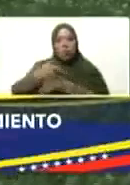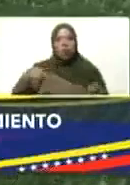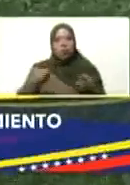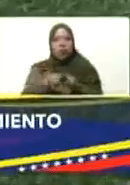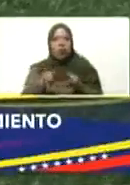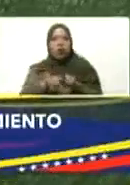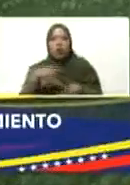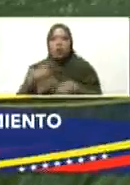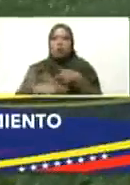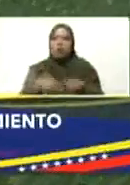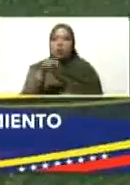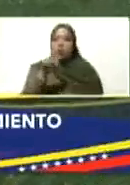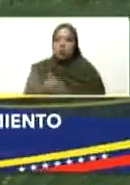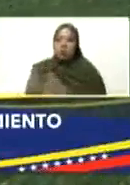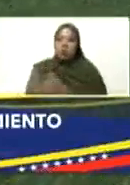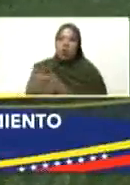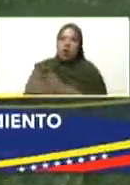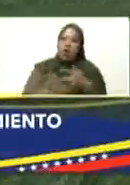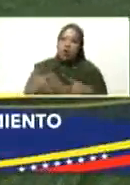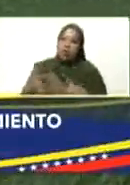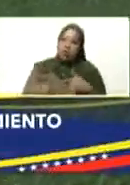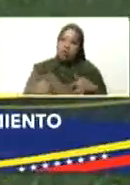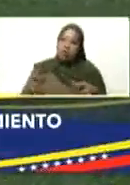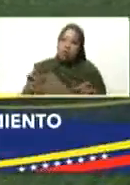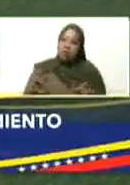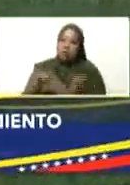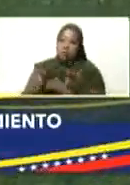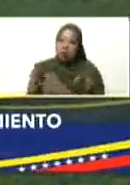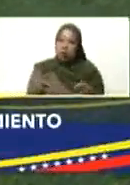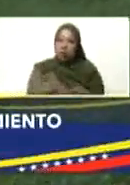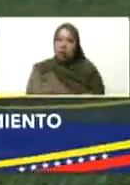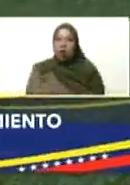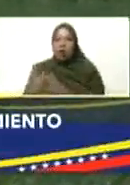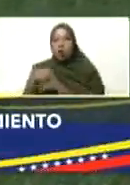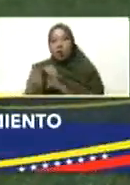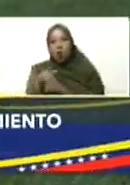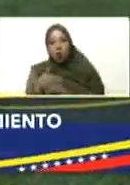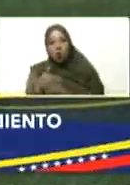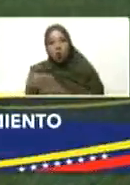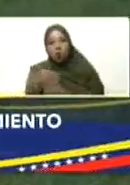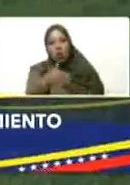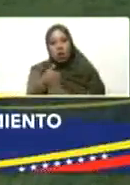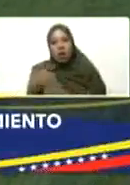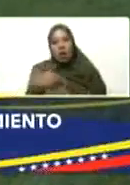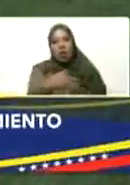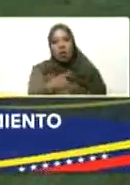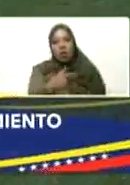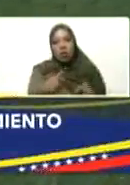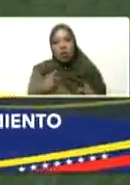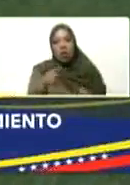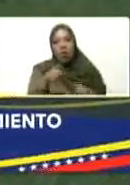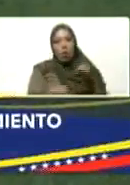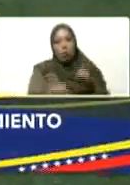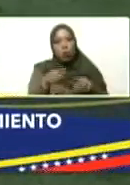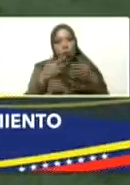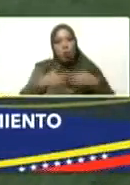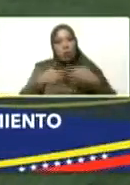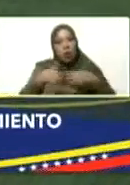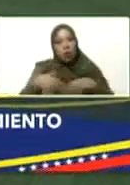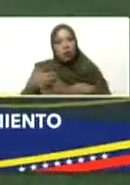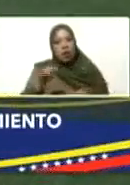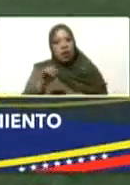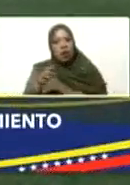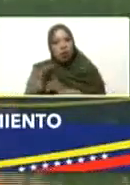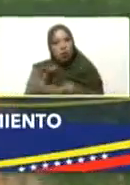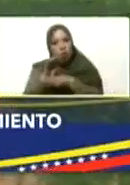estamos presenciando el día de hoy, a través de la actividad agrícola, a través de la actividad pecuaria, a través de la dinamización del aparato productivo, sobre